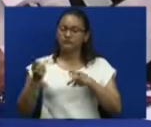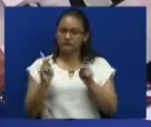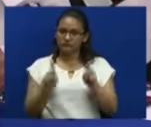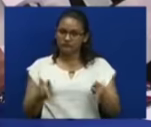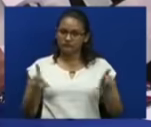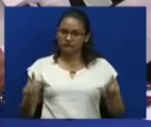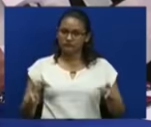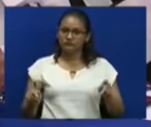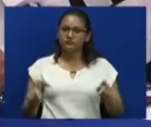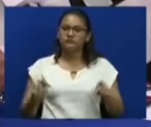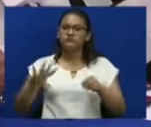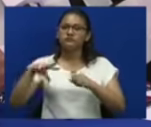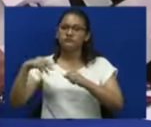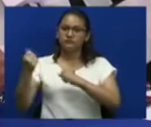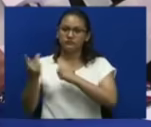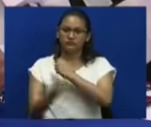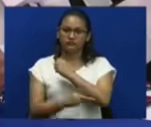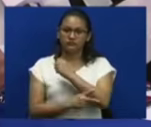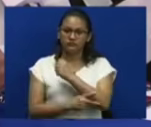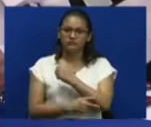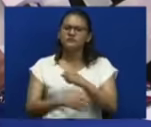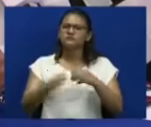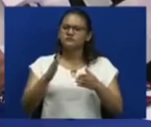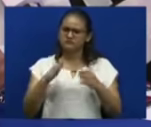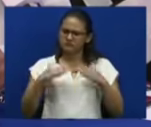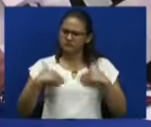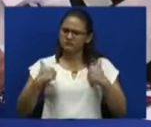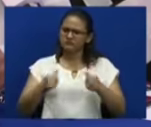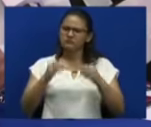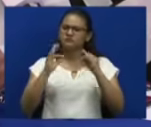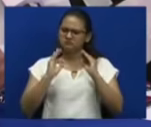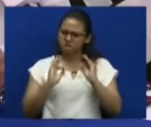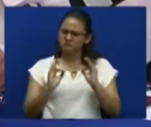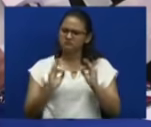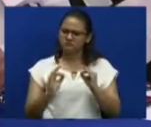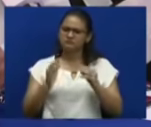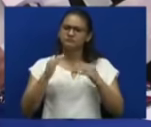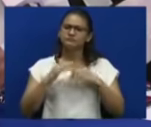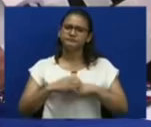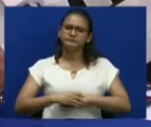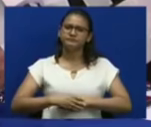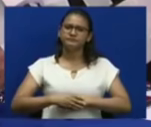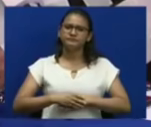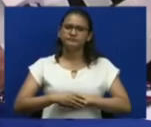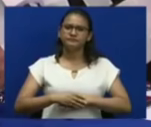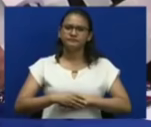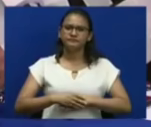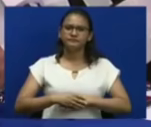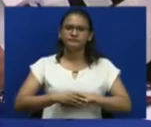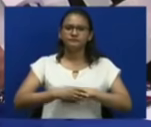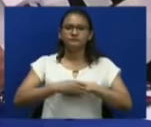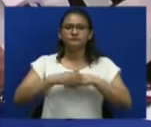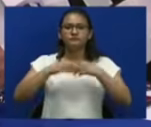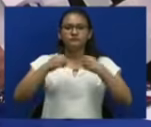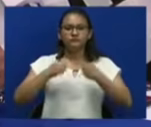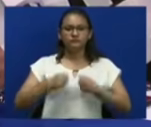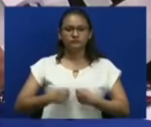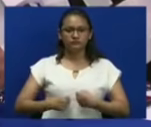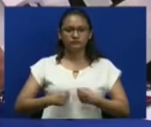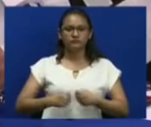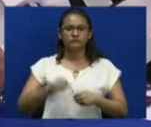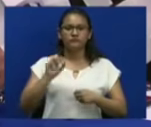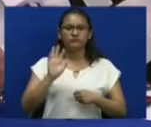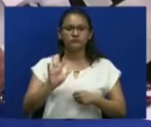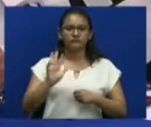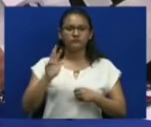encuentra delicado y estable por otra parte el señor de 58 años de edad